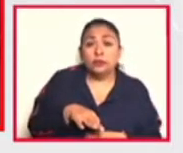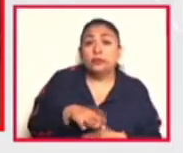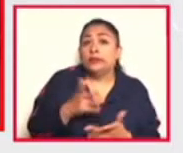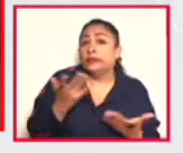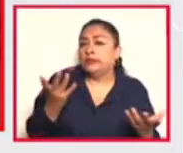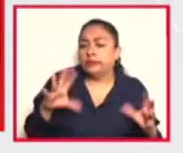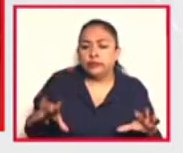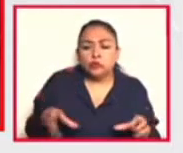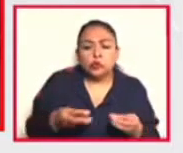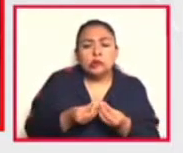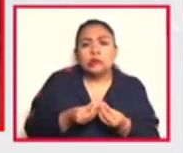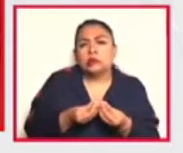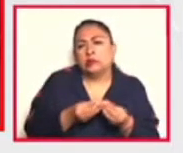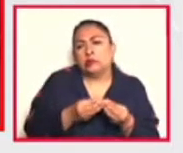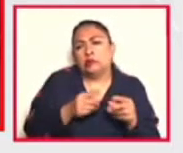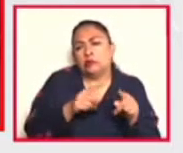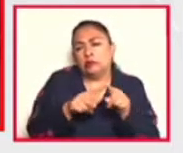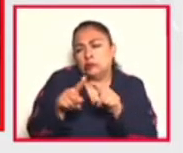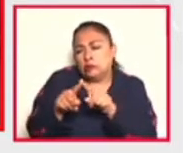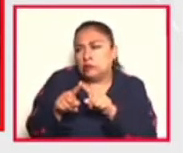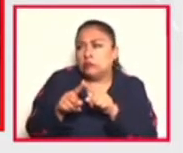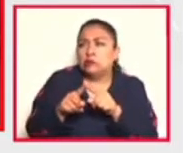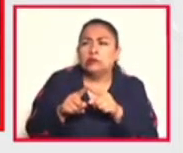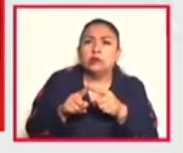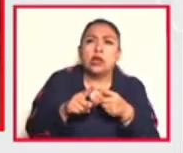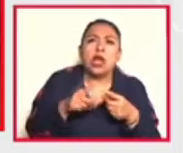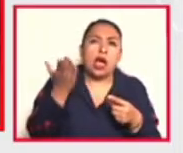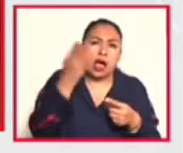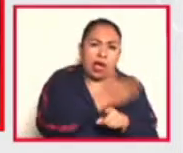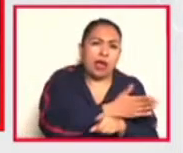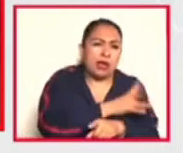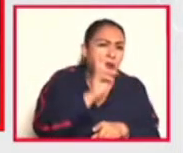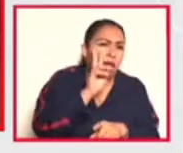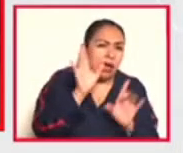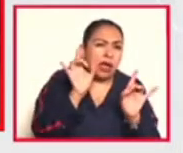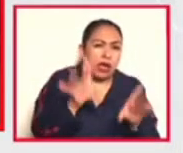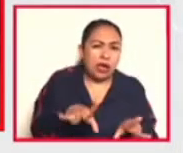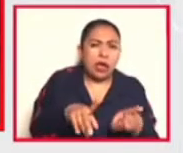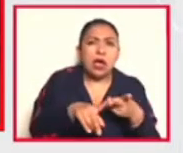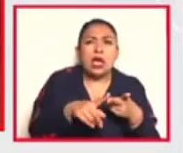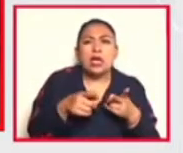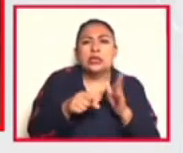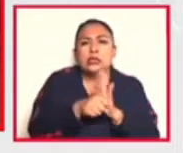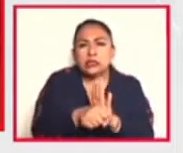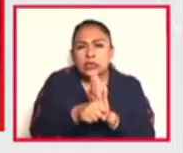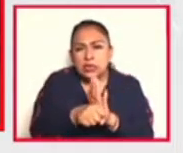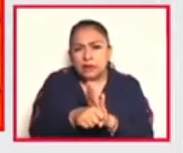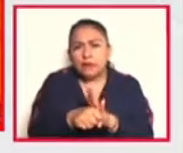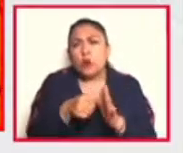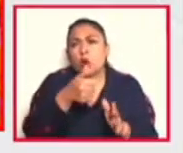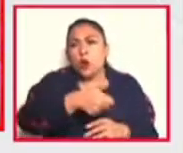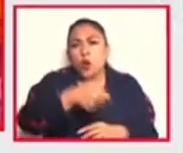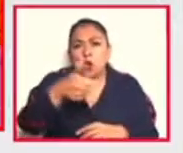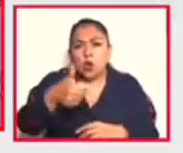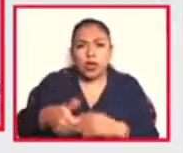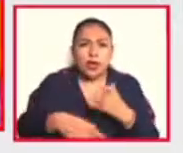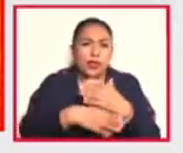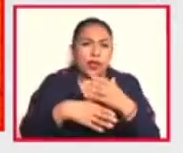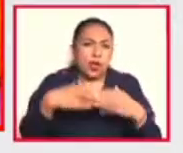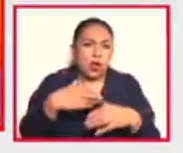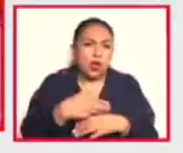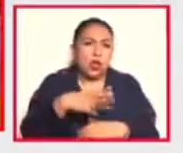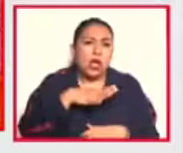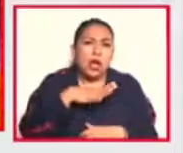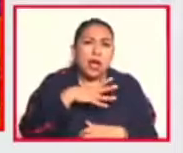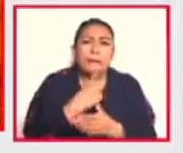ya vimos aquí, lo simbólico, lo que cada una de las cosas que tiene, desde la vela, la flor, el